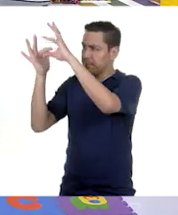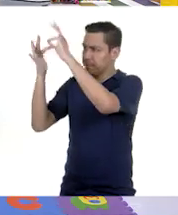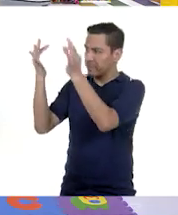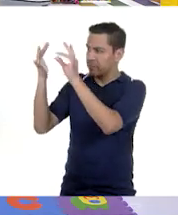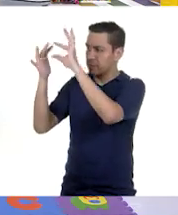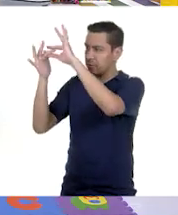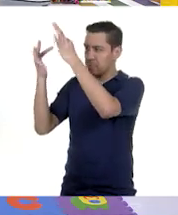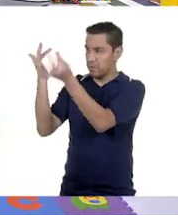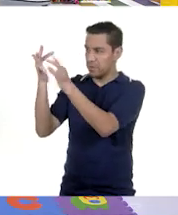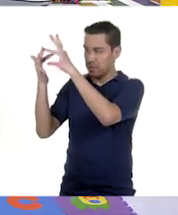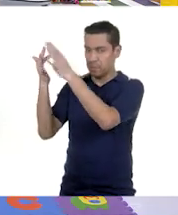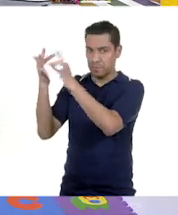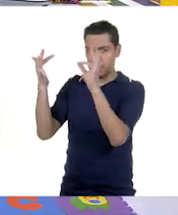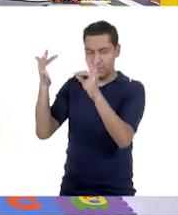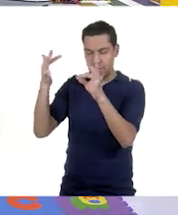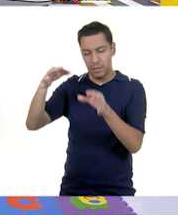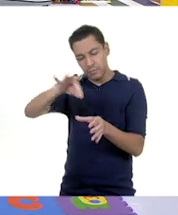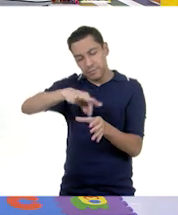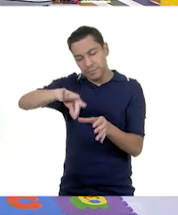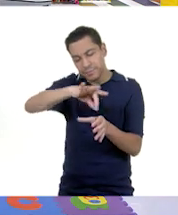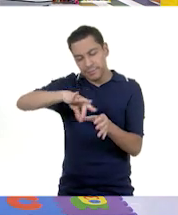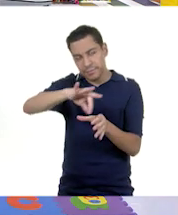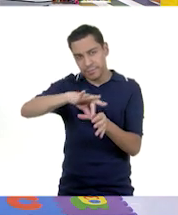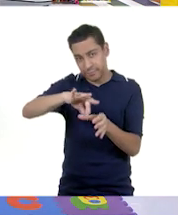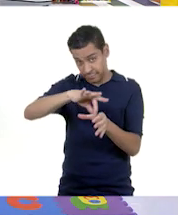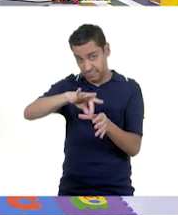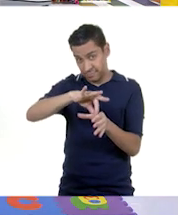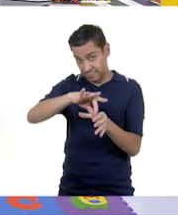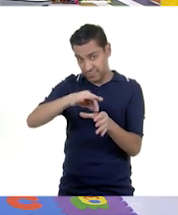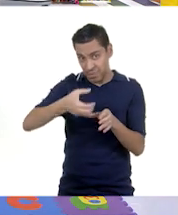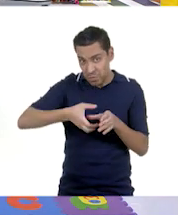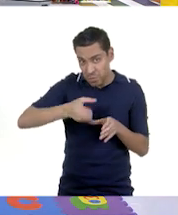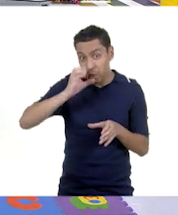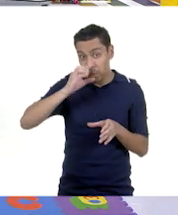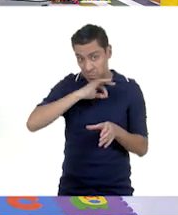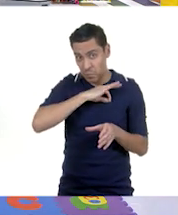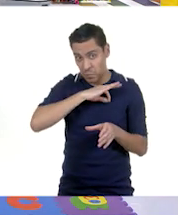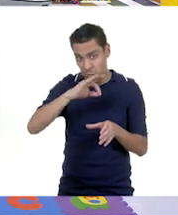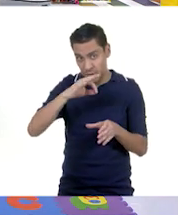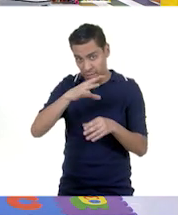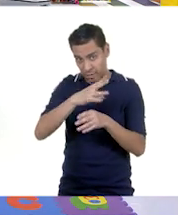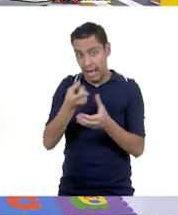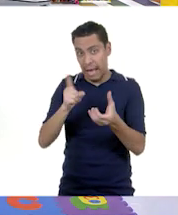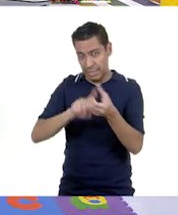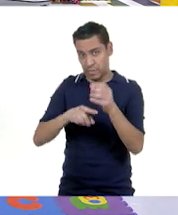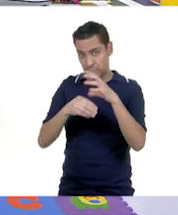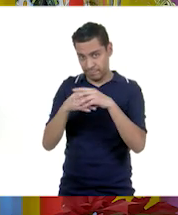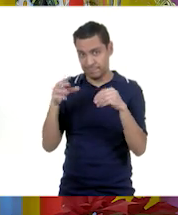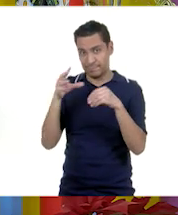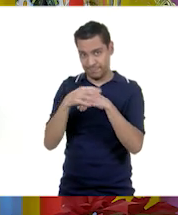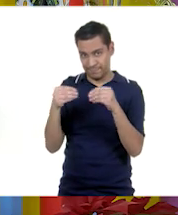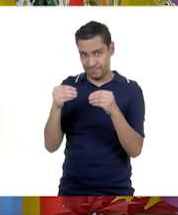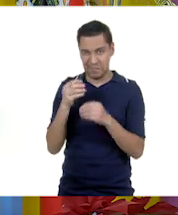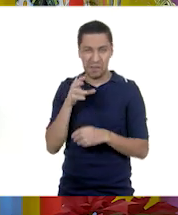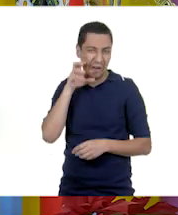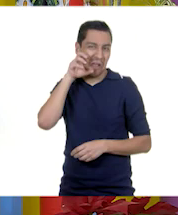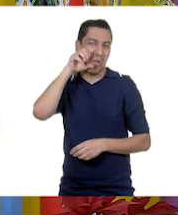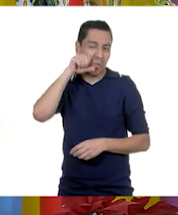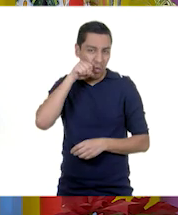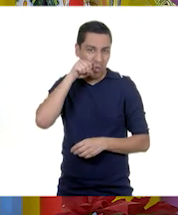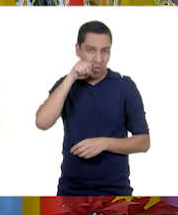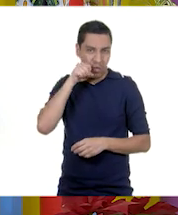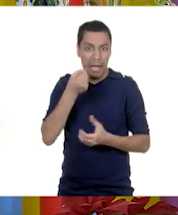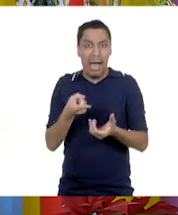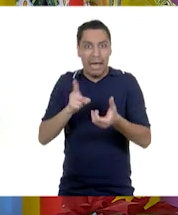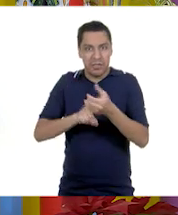un sabor muy rico, por ejemplo, su fruto. Este es un árbol que sí tiene frutos y tiene mucha vitamina que nos ayuda a protegernos